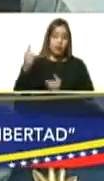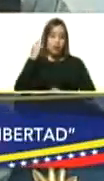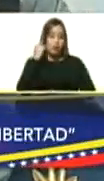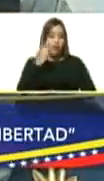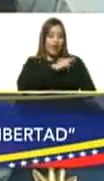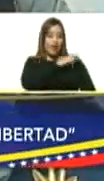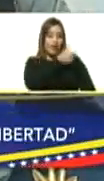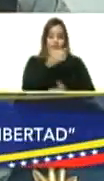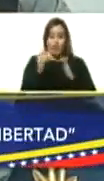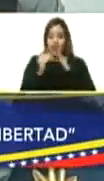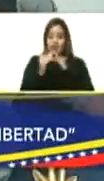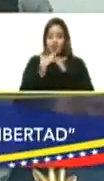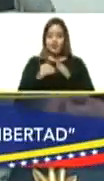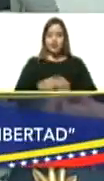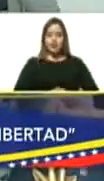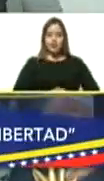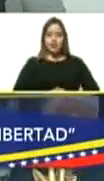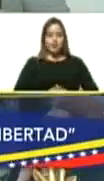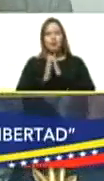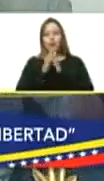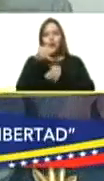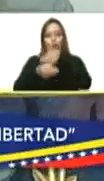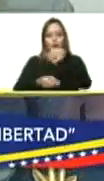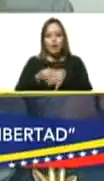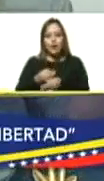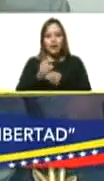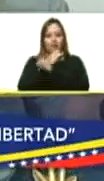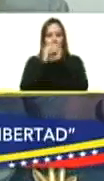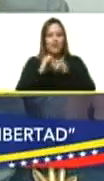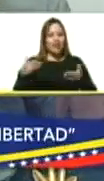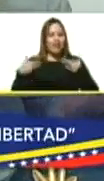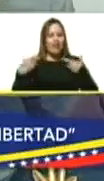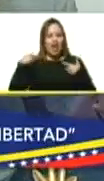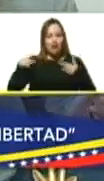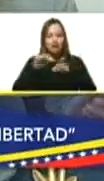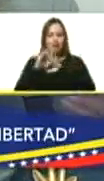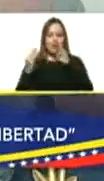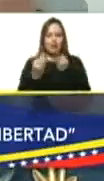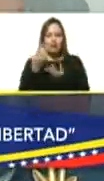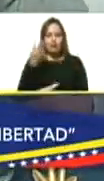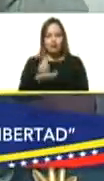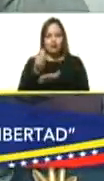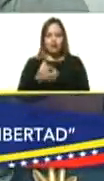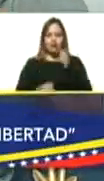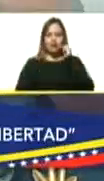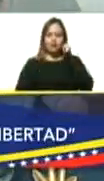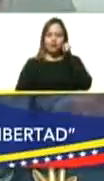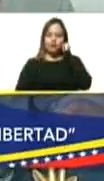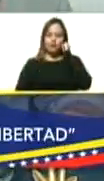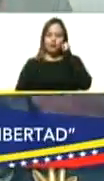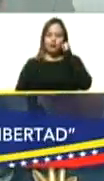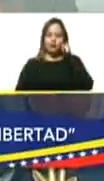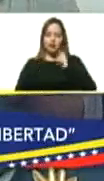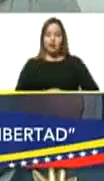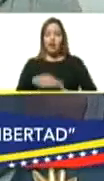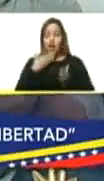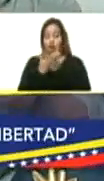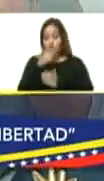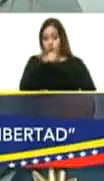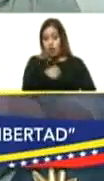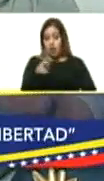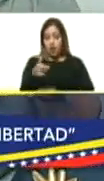es la jefa de la casa, para que nos explique un poco, bueno, la felicidad que tiene esta familia monaguense, que gracias a usted y a la Revolución Bolivariana están